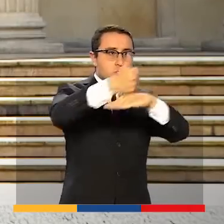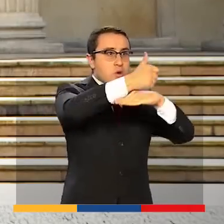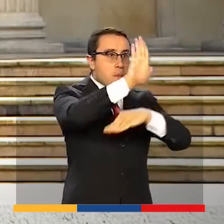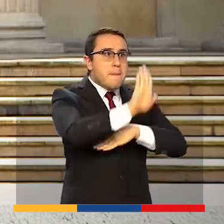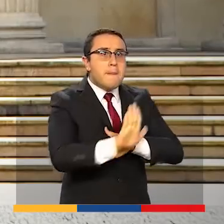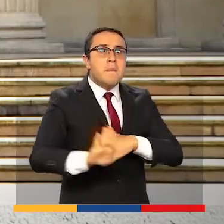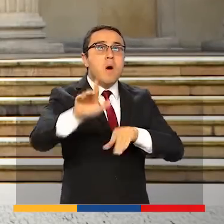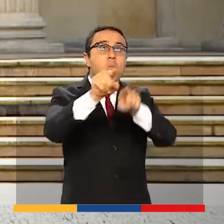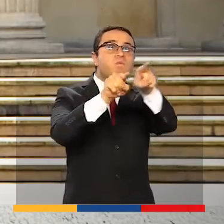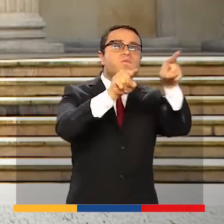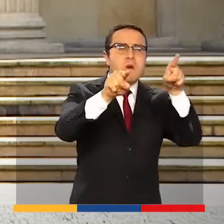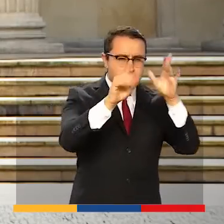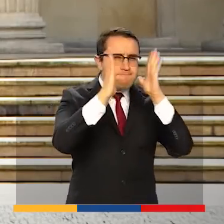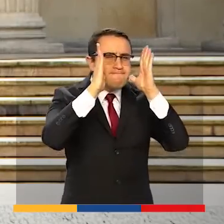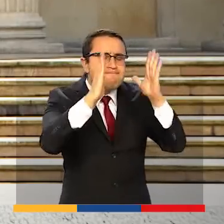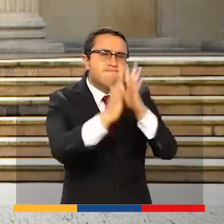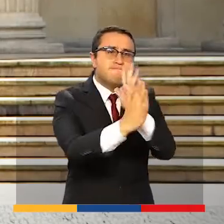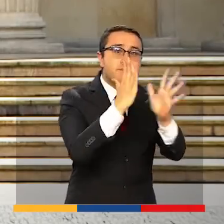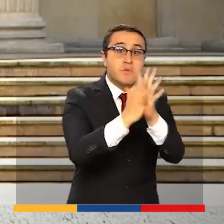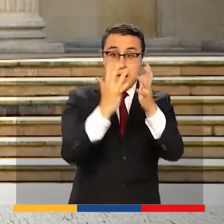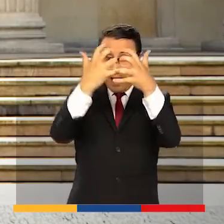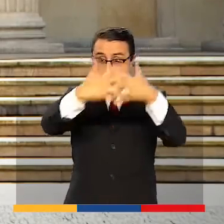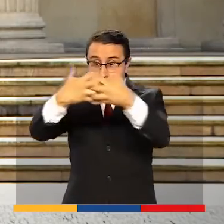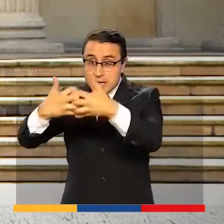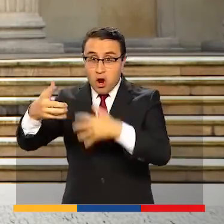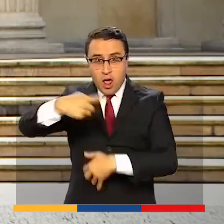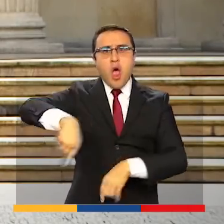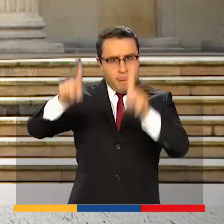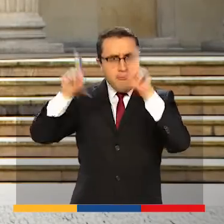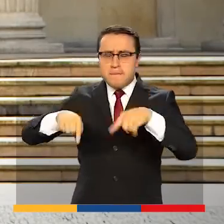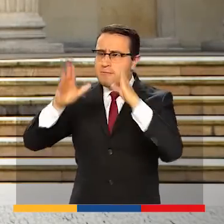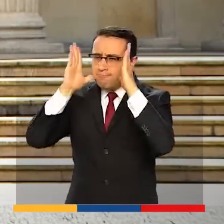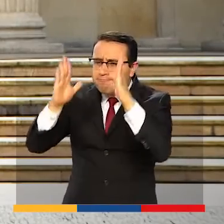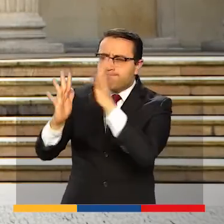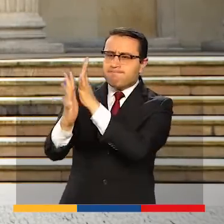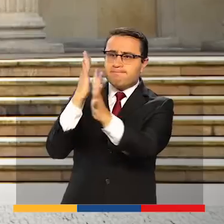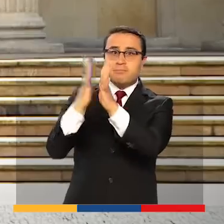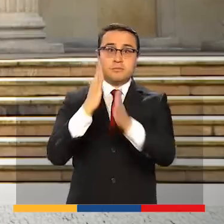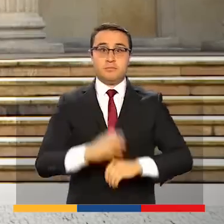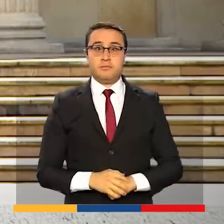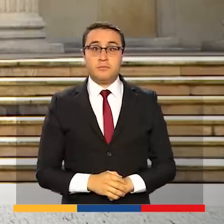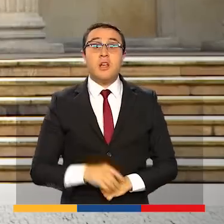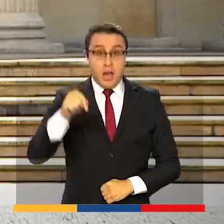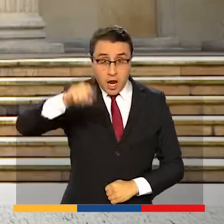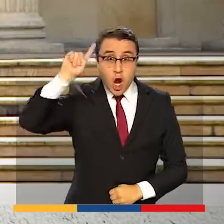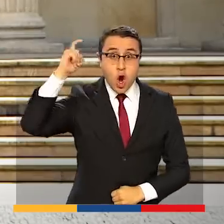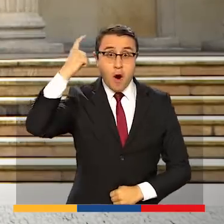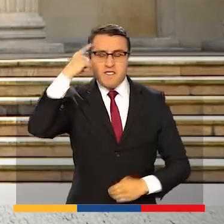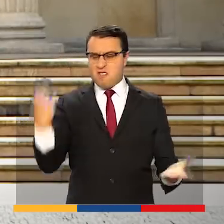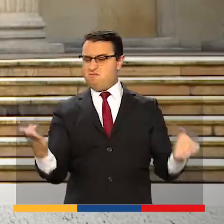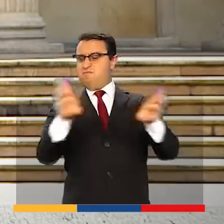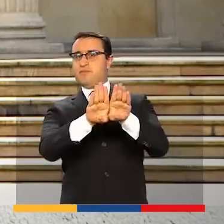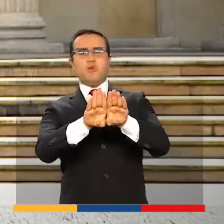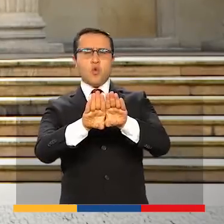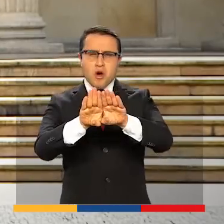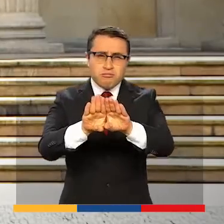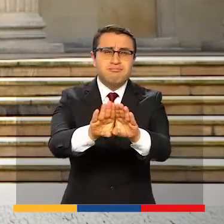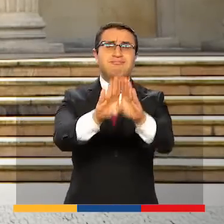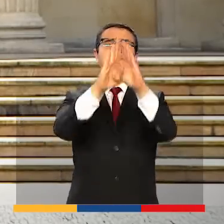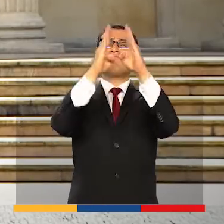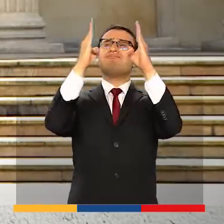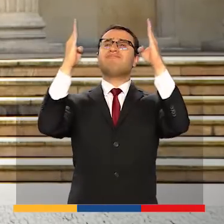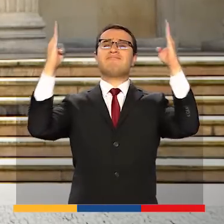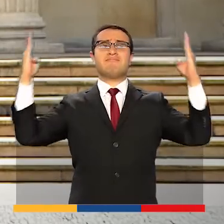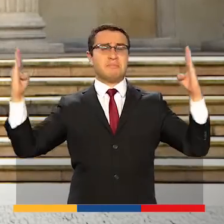autoridades regionales, hasta los empresarios. Las puertas del gobierno están abiertas de par en